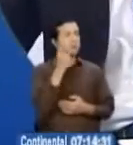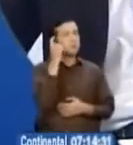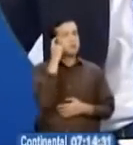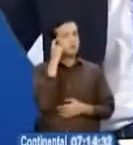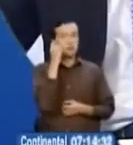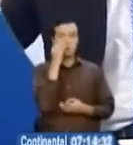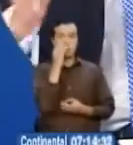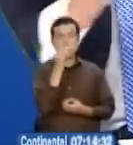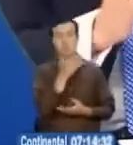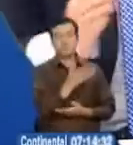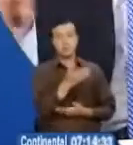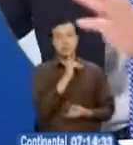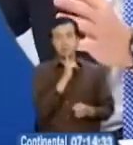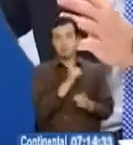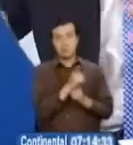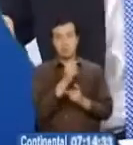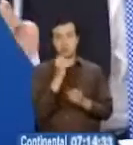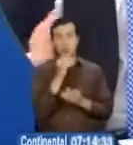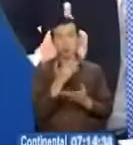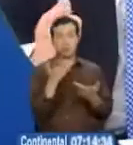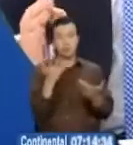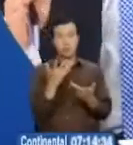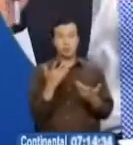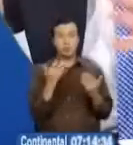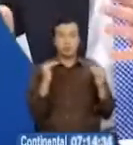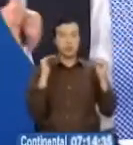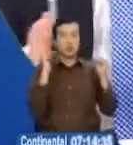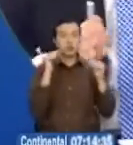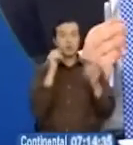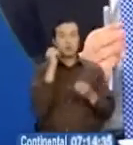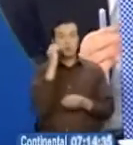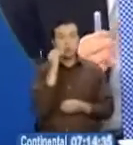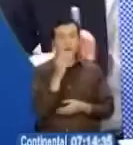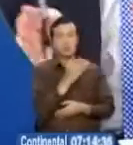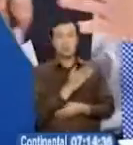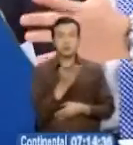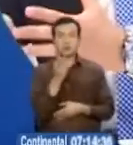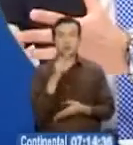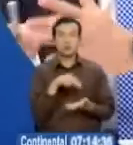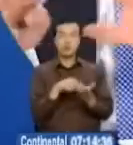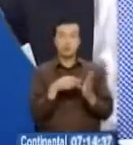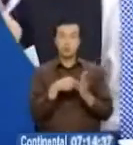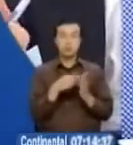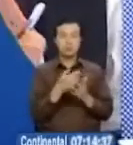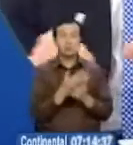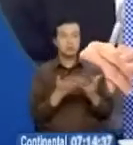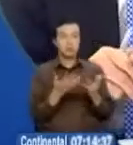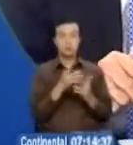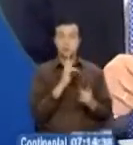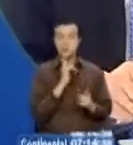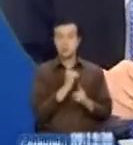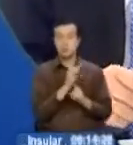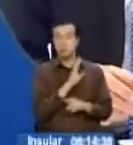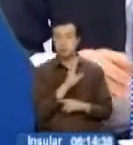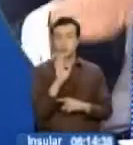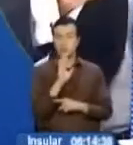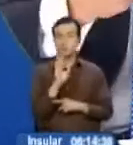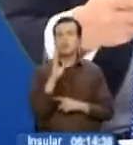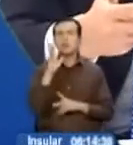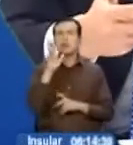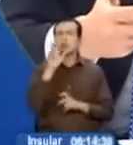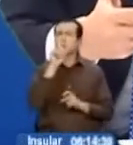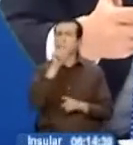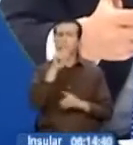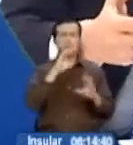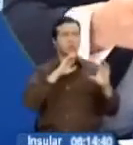información siempre, la información es poder, la información es influencia, la información es incidencia, definitivamente, pero yo quiero hablar